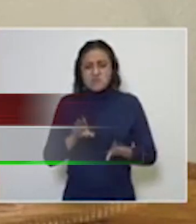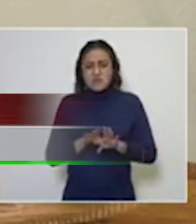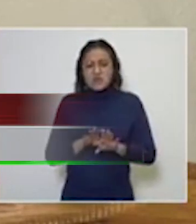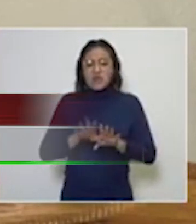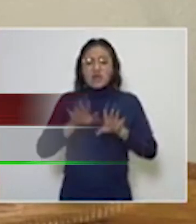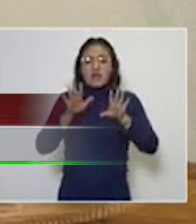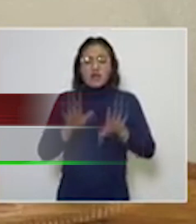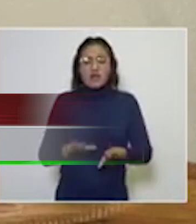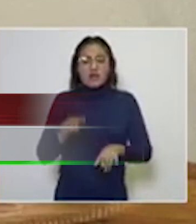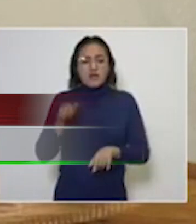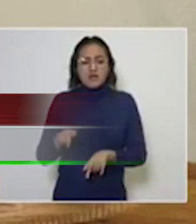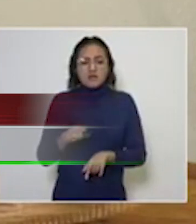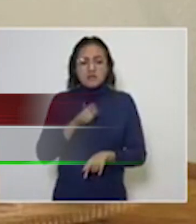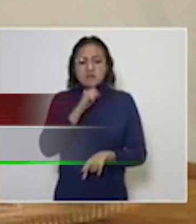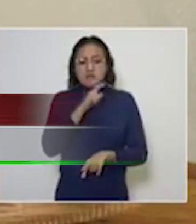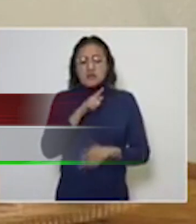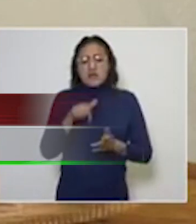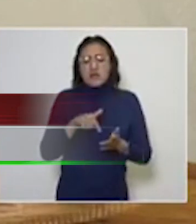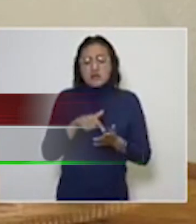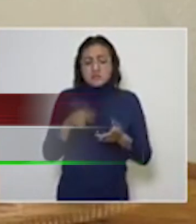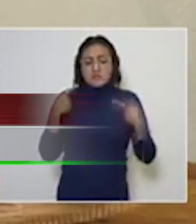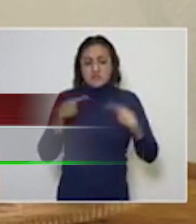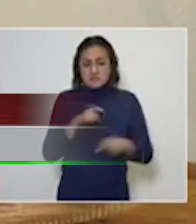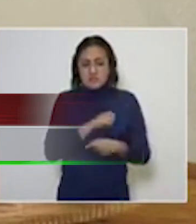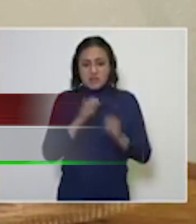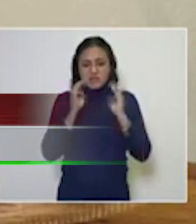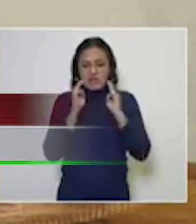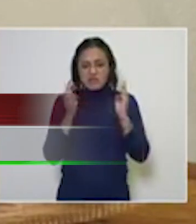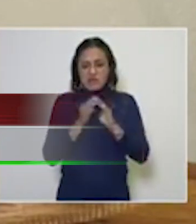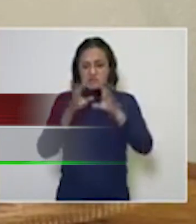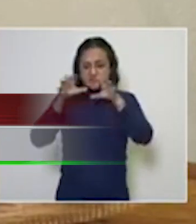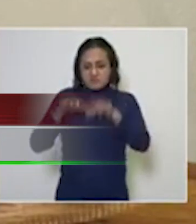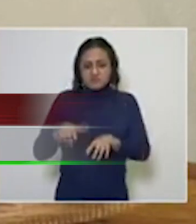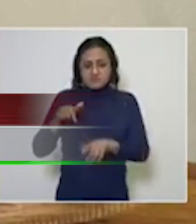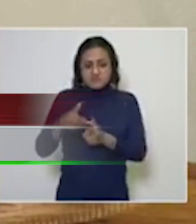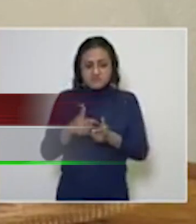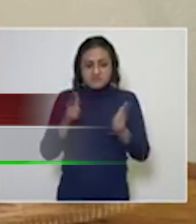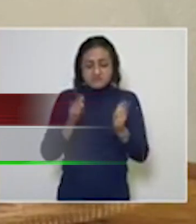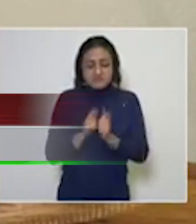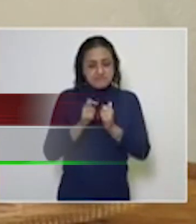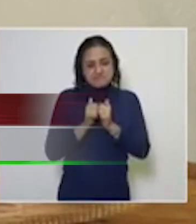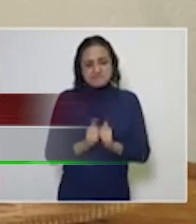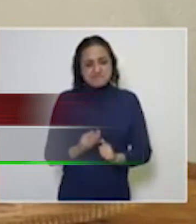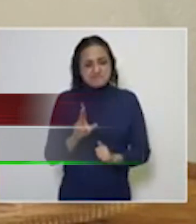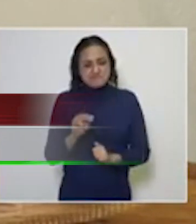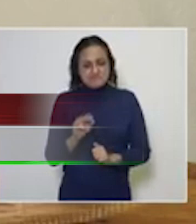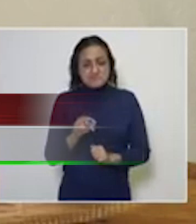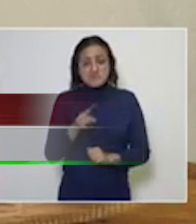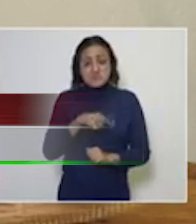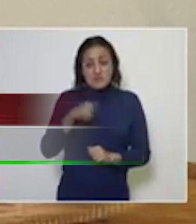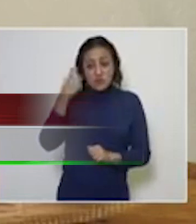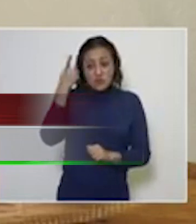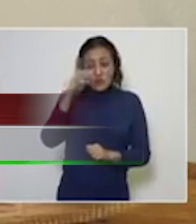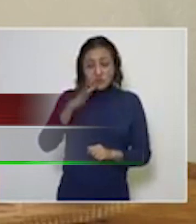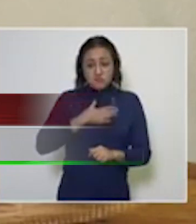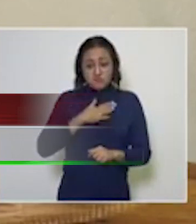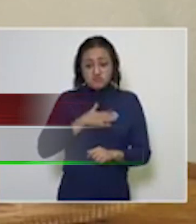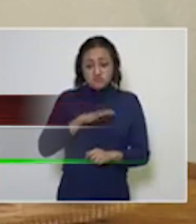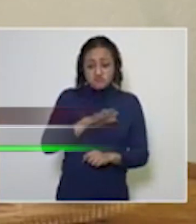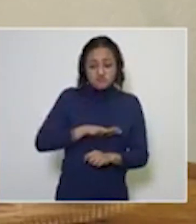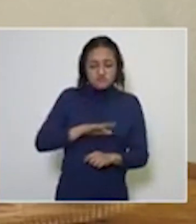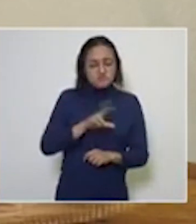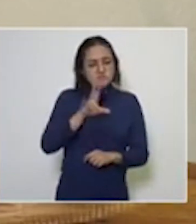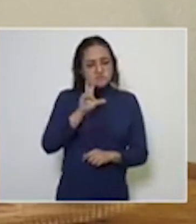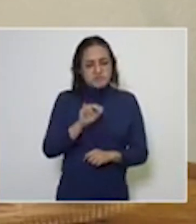asienten bandas criminales, que grupos delincuenciales se crean dueños del lugar. No, vamos